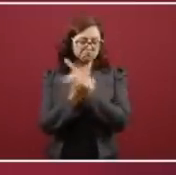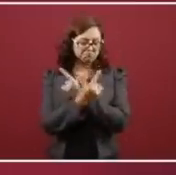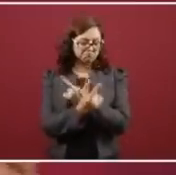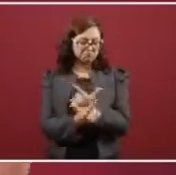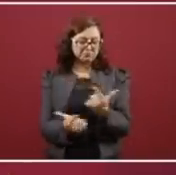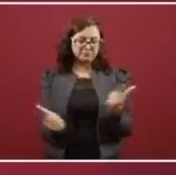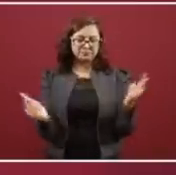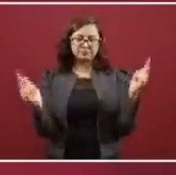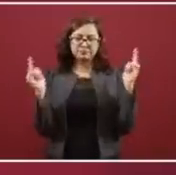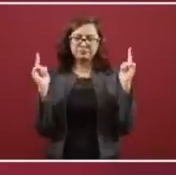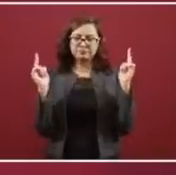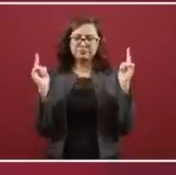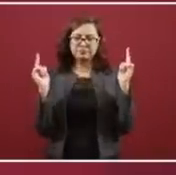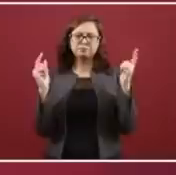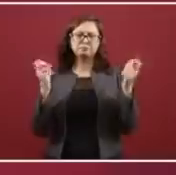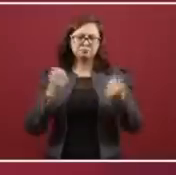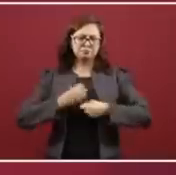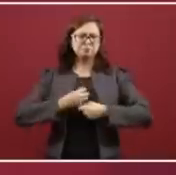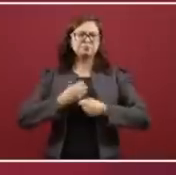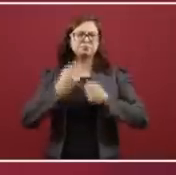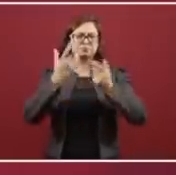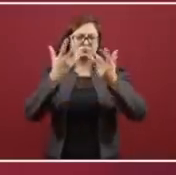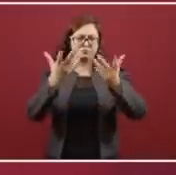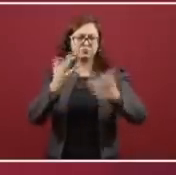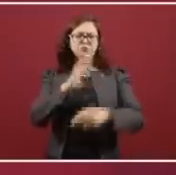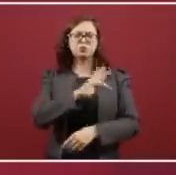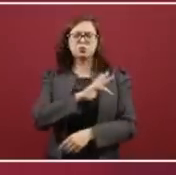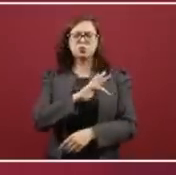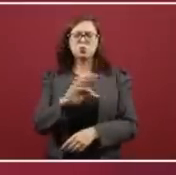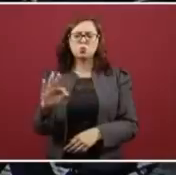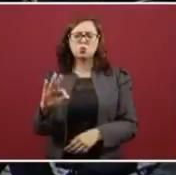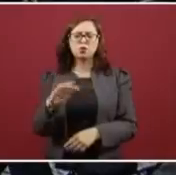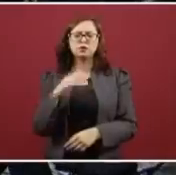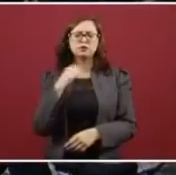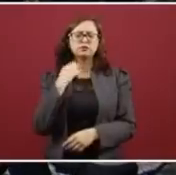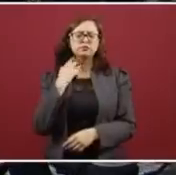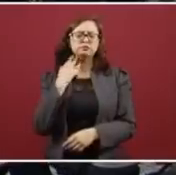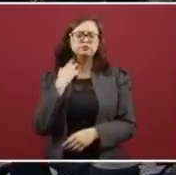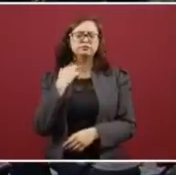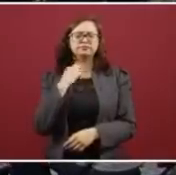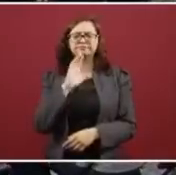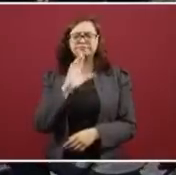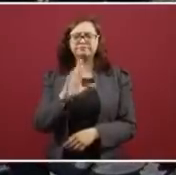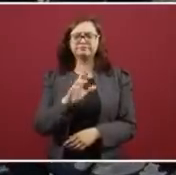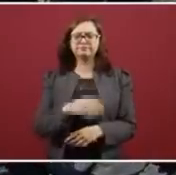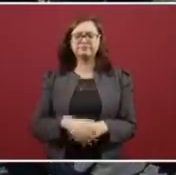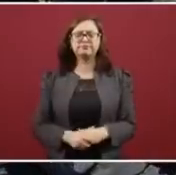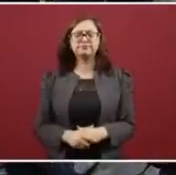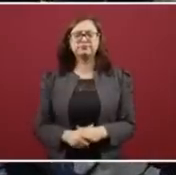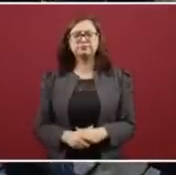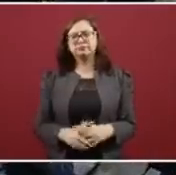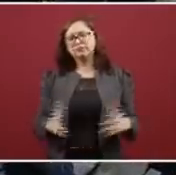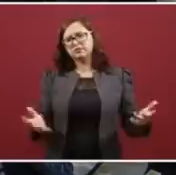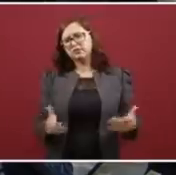que nos manifestemos entonces ese es mi respuesta a